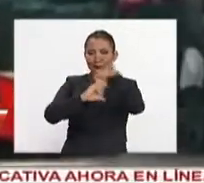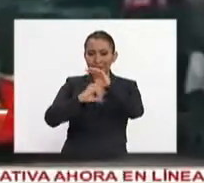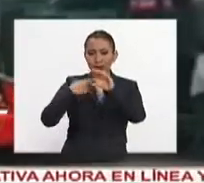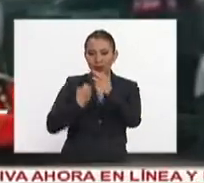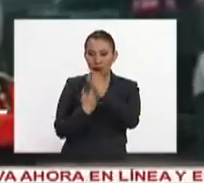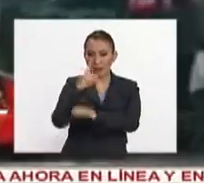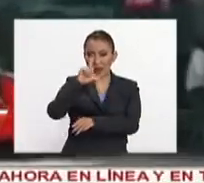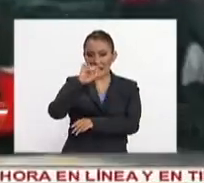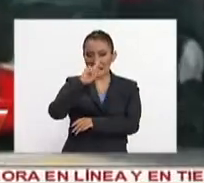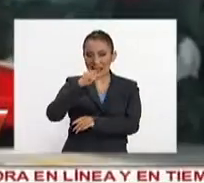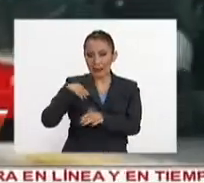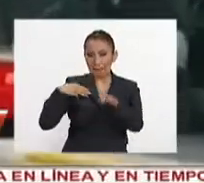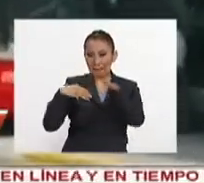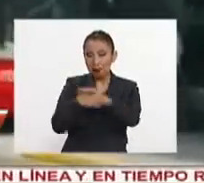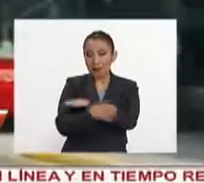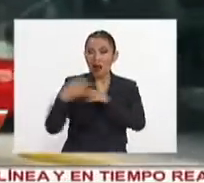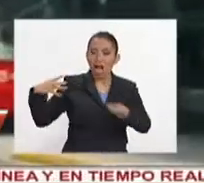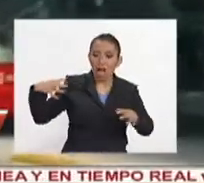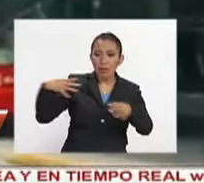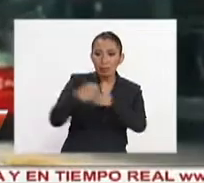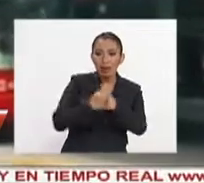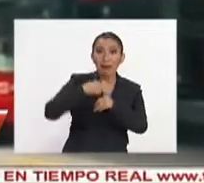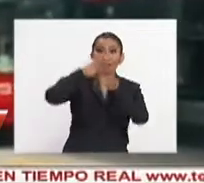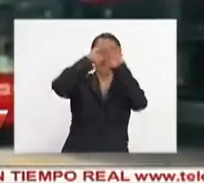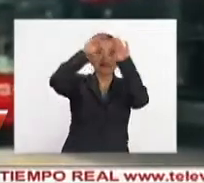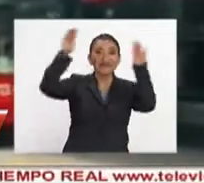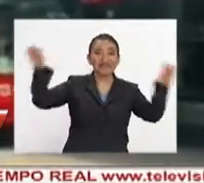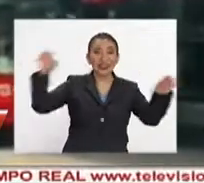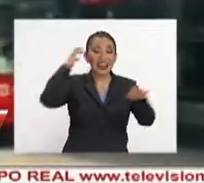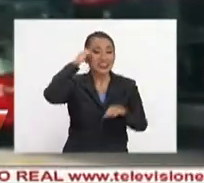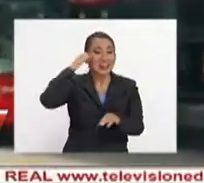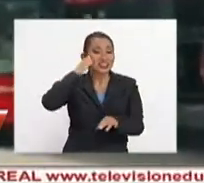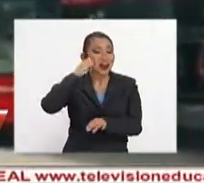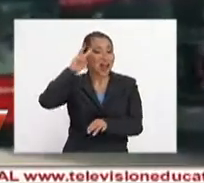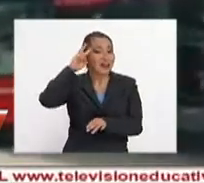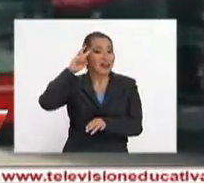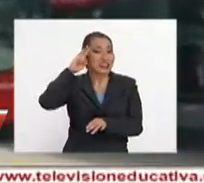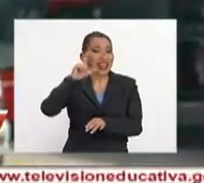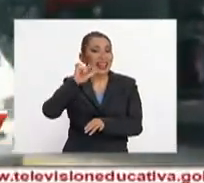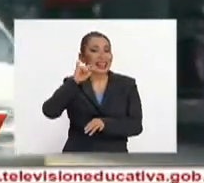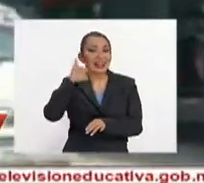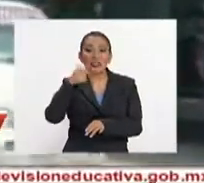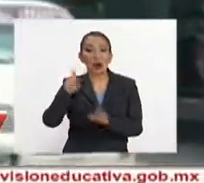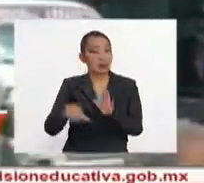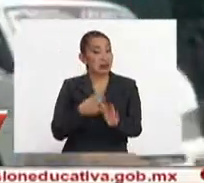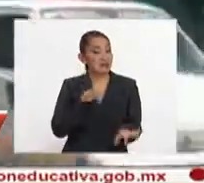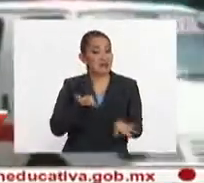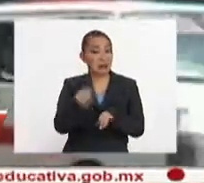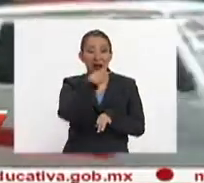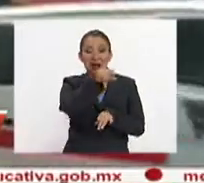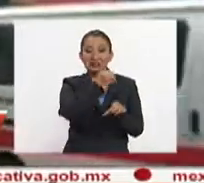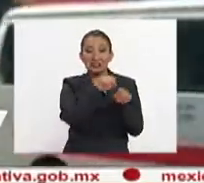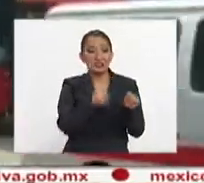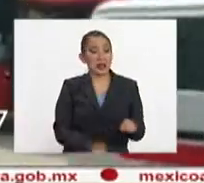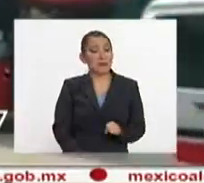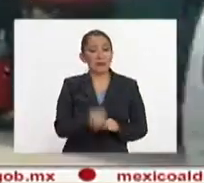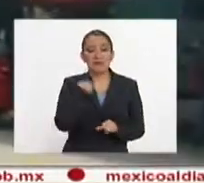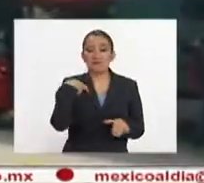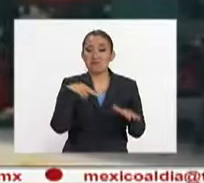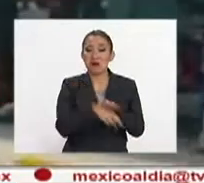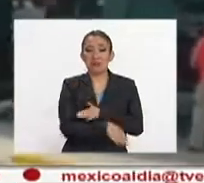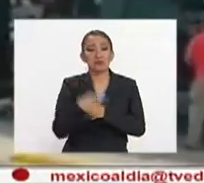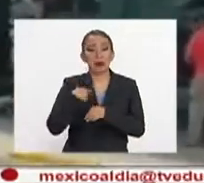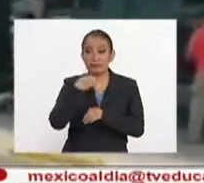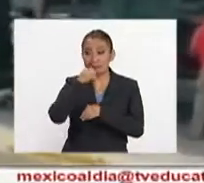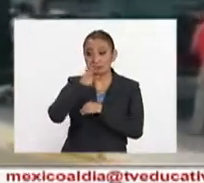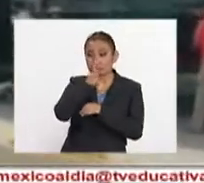a la nueva línea del Metrobús y que chocó contra el techo de la estación La Villa en la línea 6 no volverá a trabajar en el sistema de transporte colectivo.